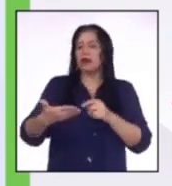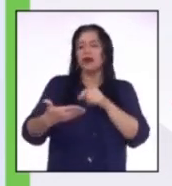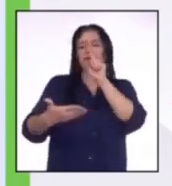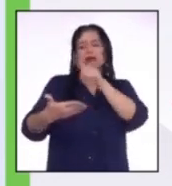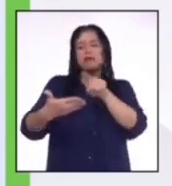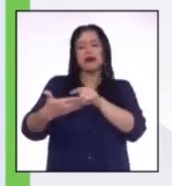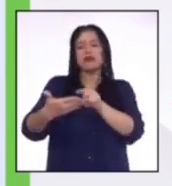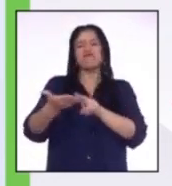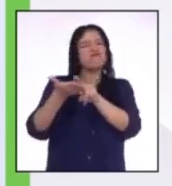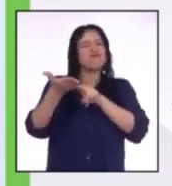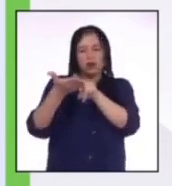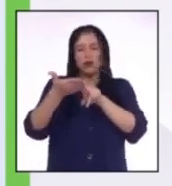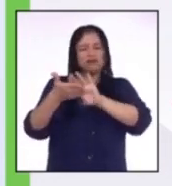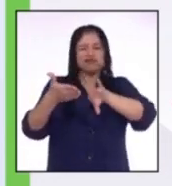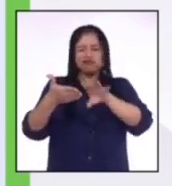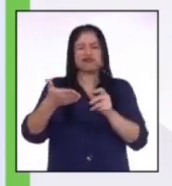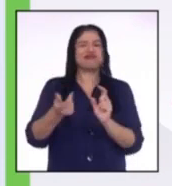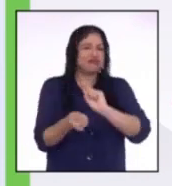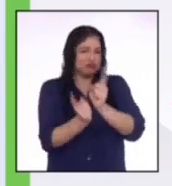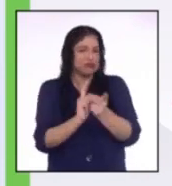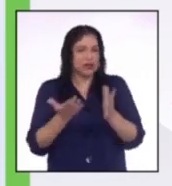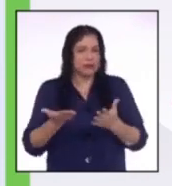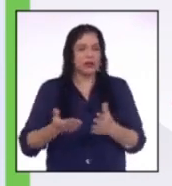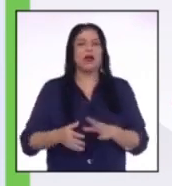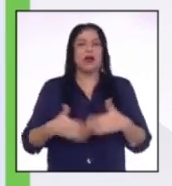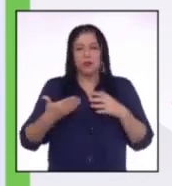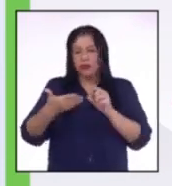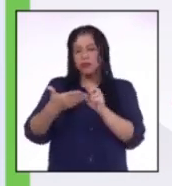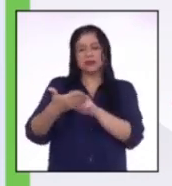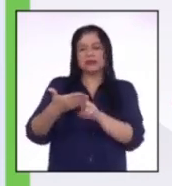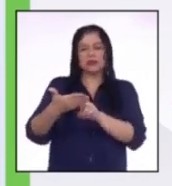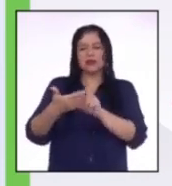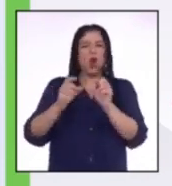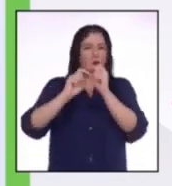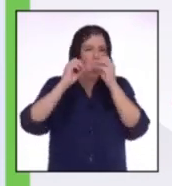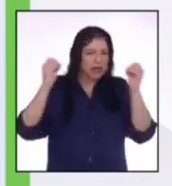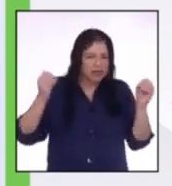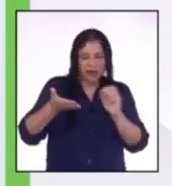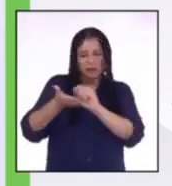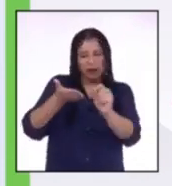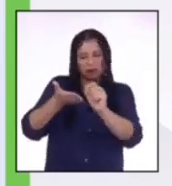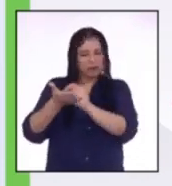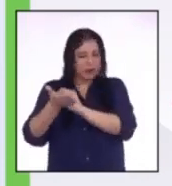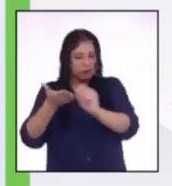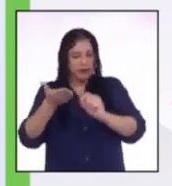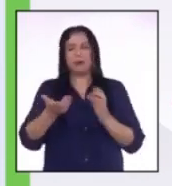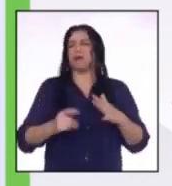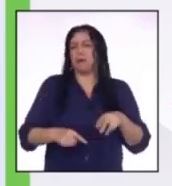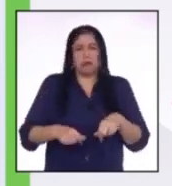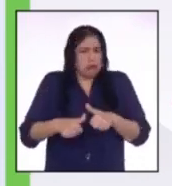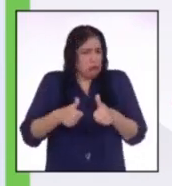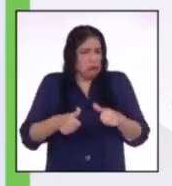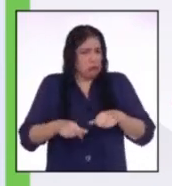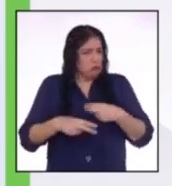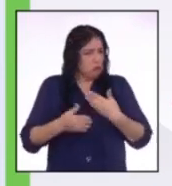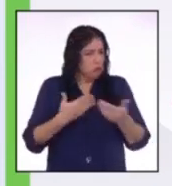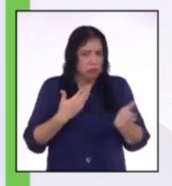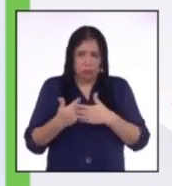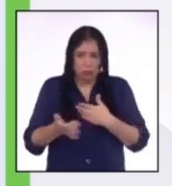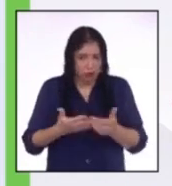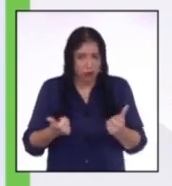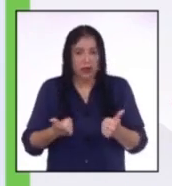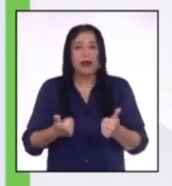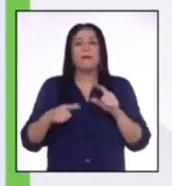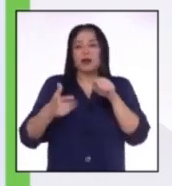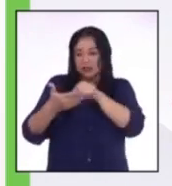tener tachones y borrones en ella podemos mover borrar o aumentar párrafos y no pasa nada porque